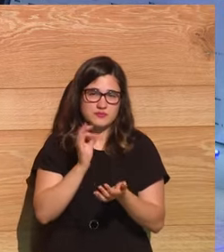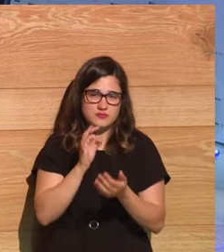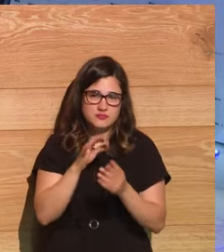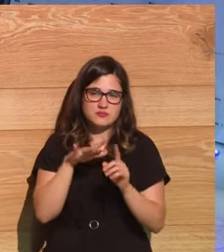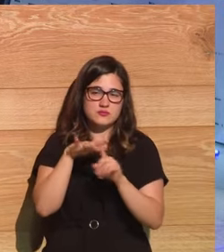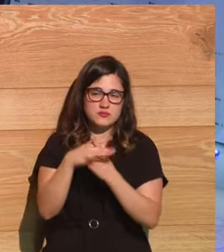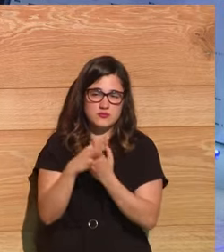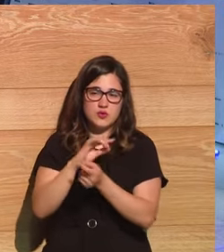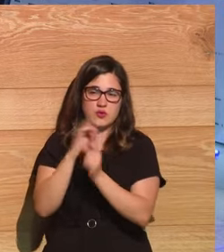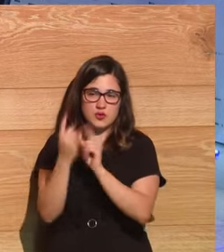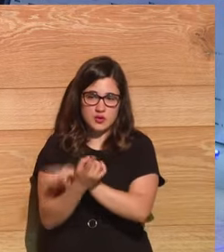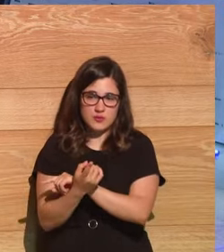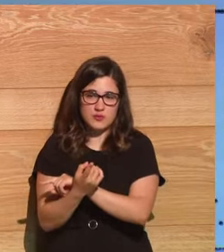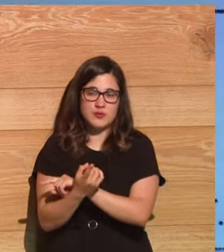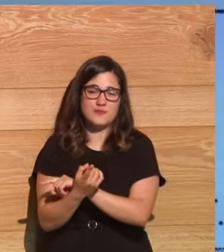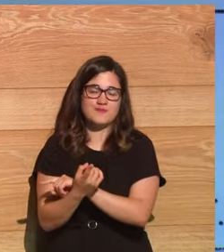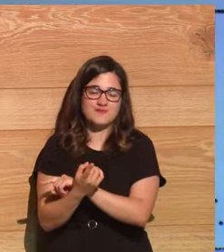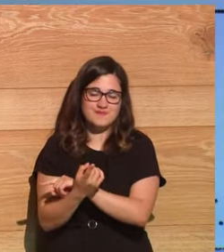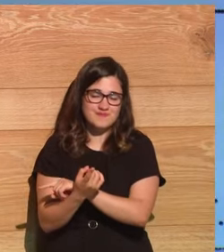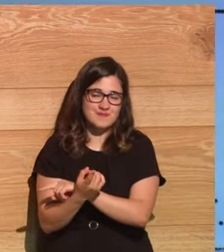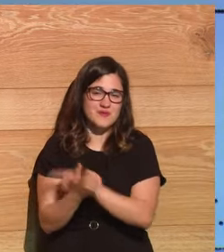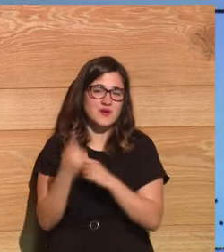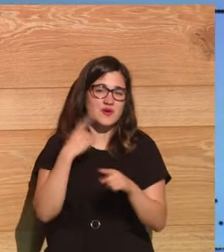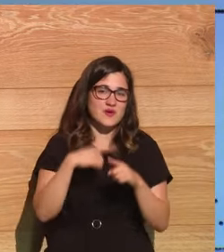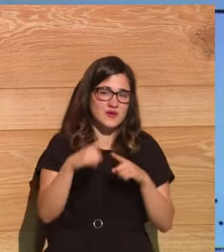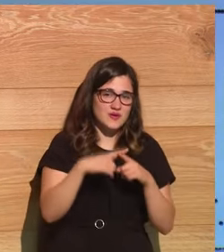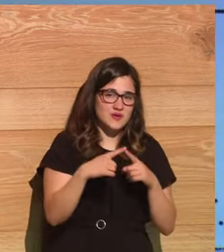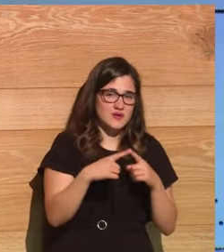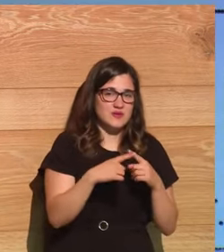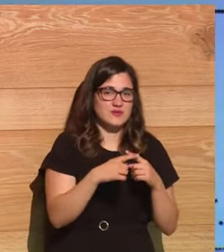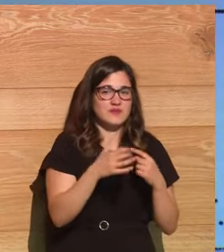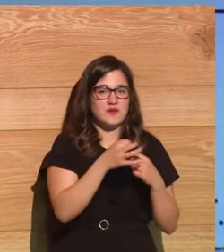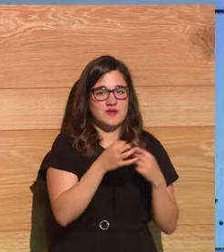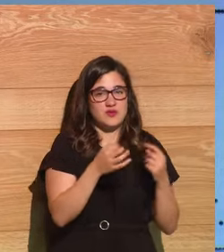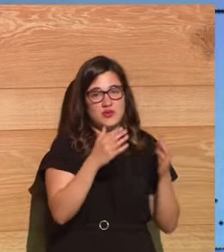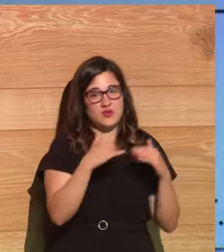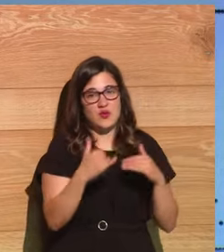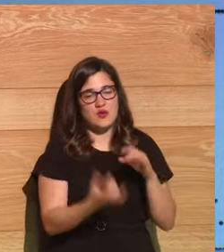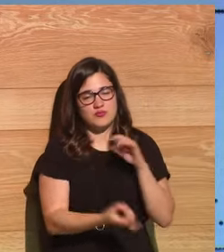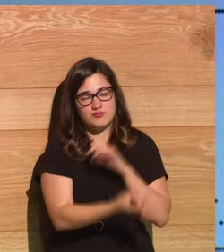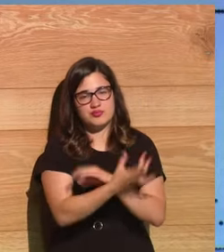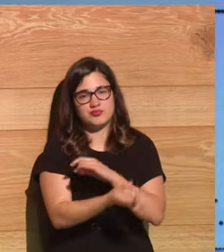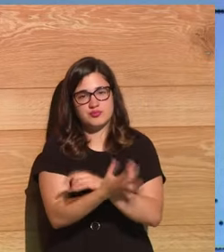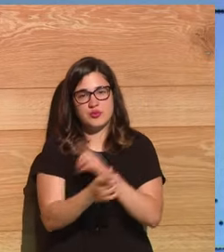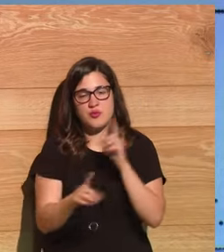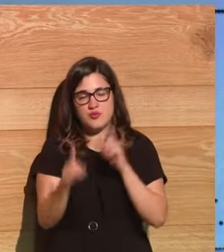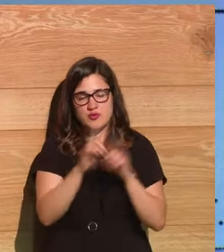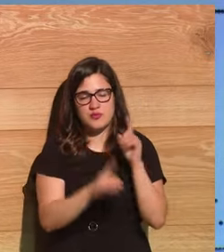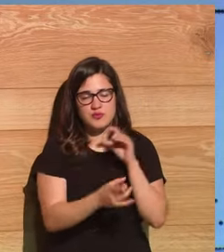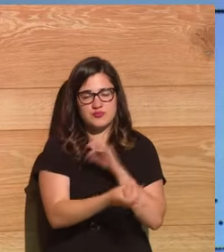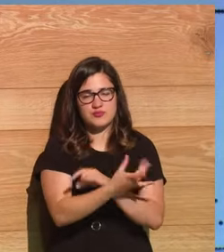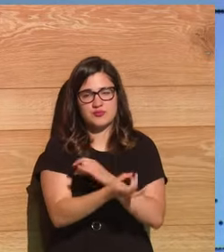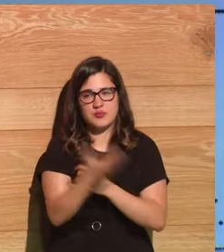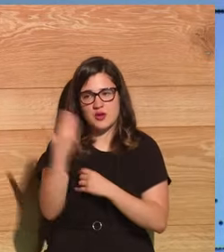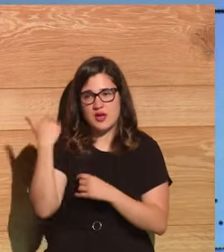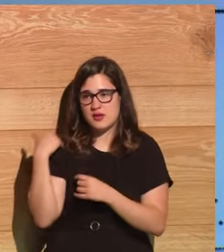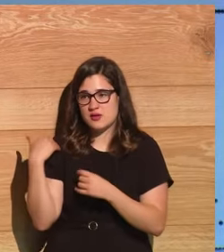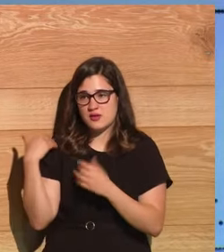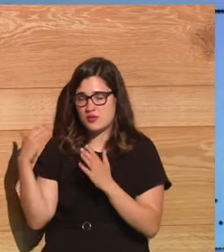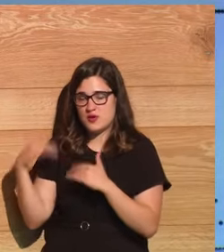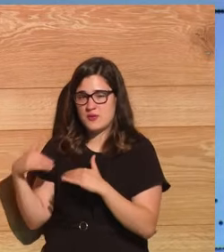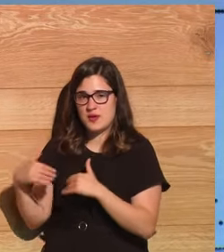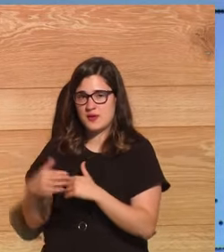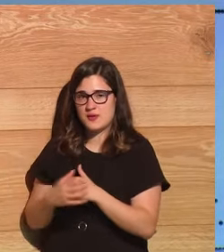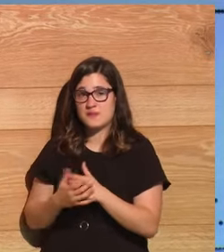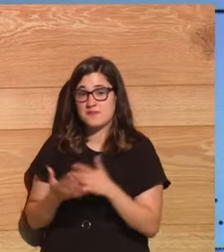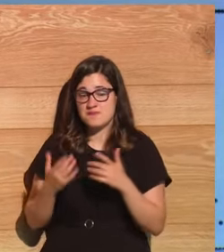de los contextos hará aflorar probablemente pues dificultades que antes no se planteaban,